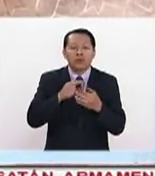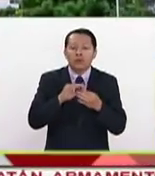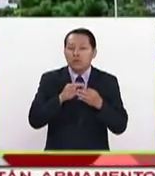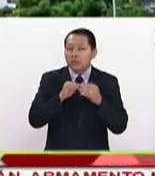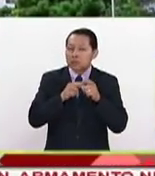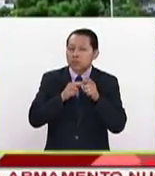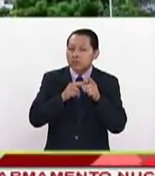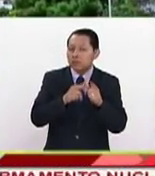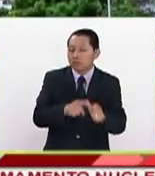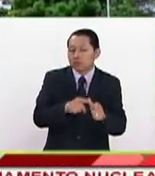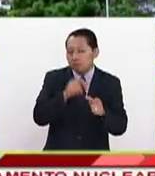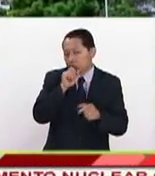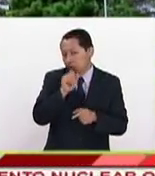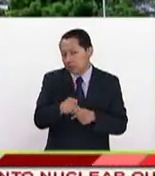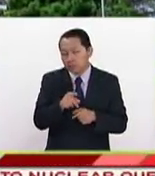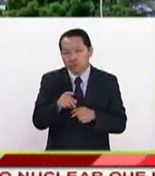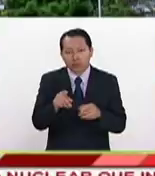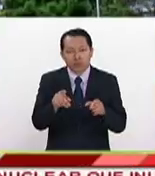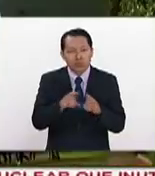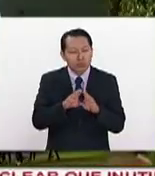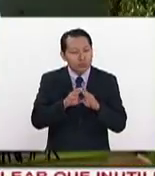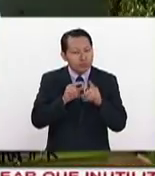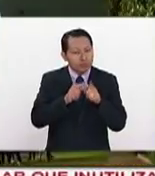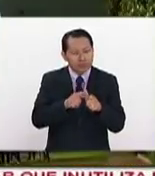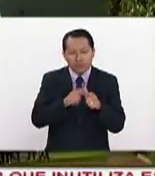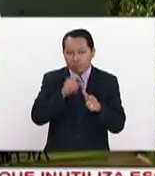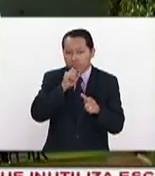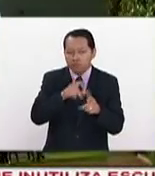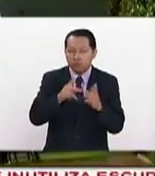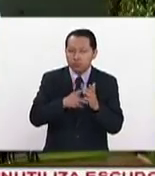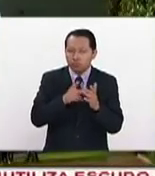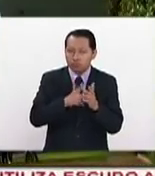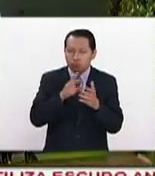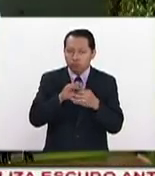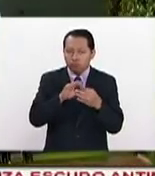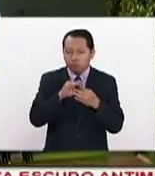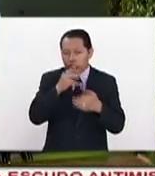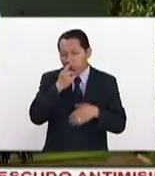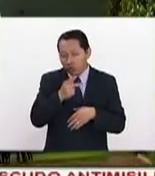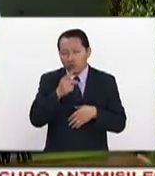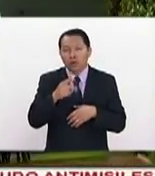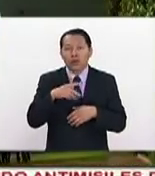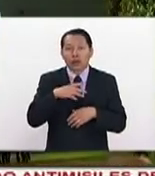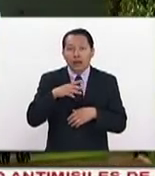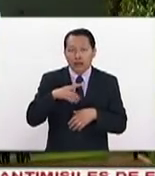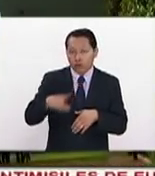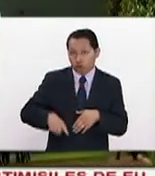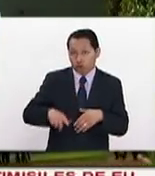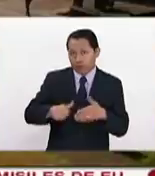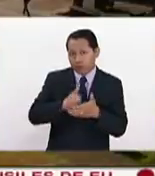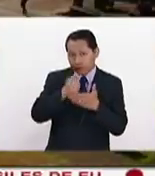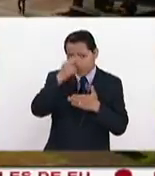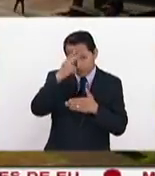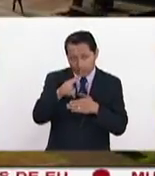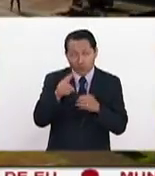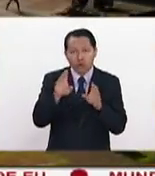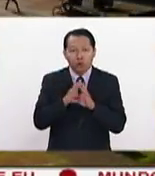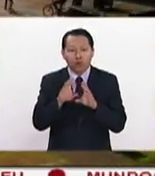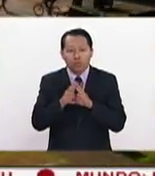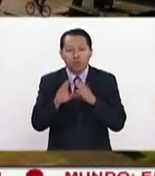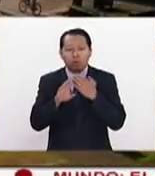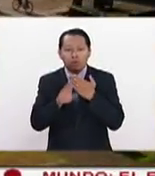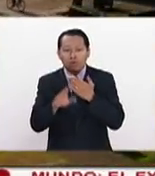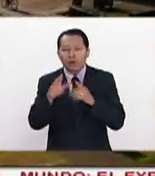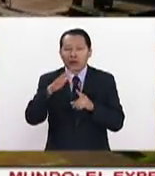mantenerse de manera permanente. E insisto, las autoridades de la Ciudad de México, en sus labores de prevención en